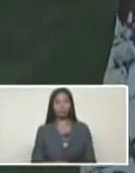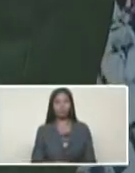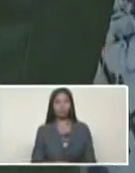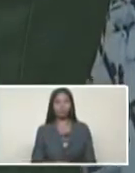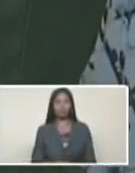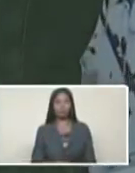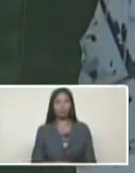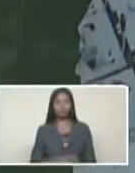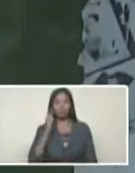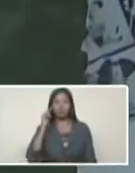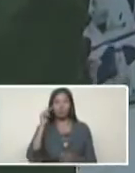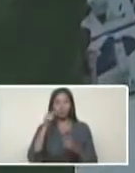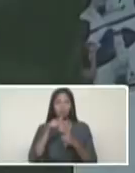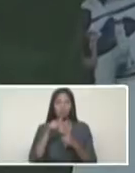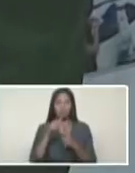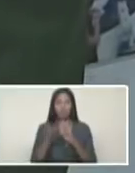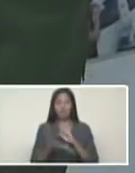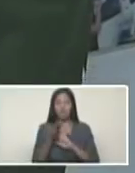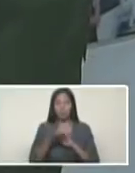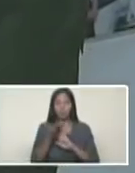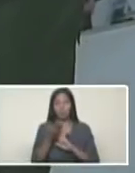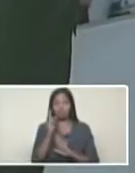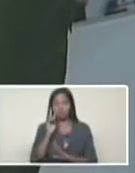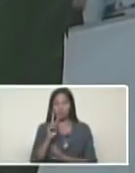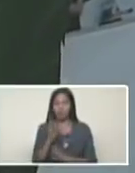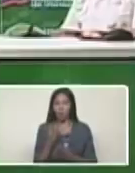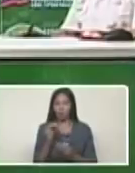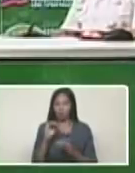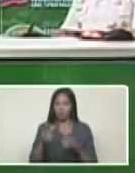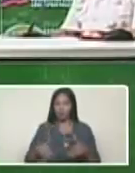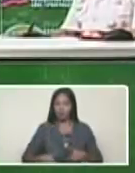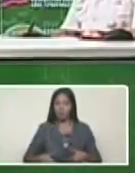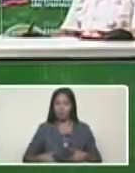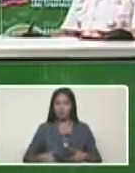La meta es muy importante. Fíjense ustedes en este esfuerzo.